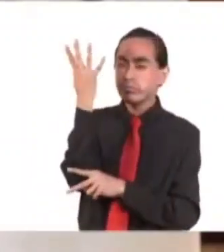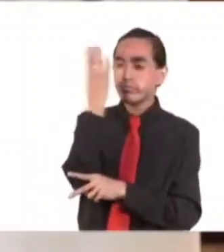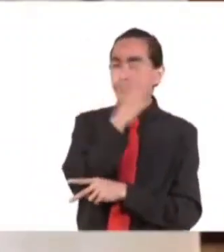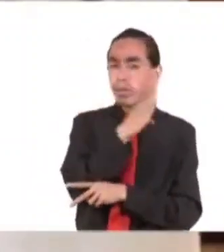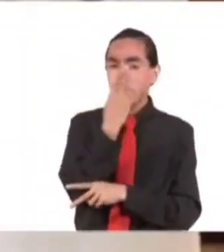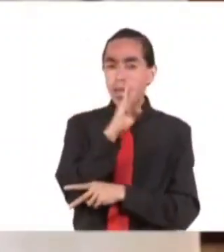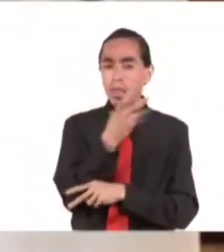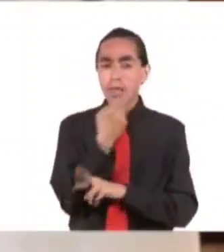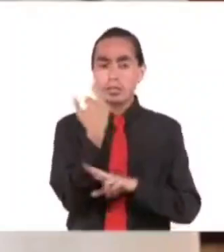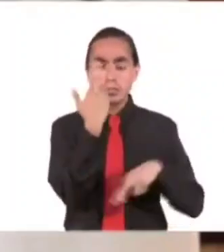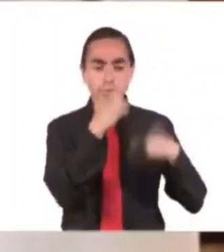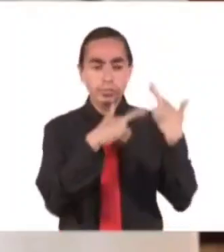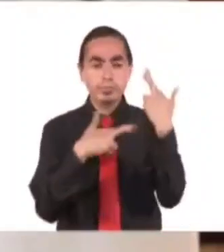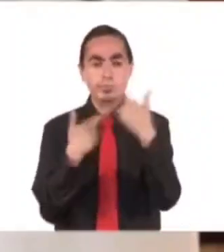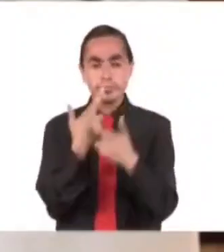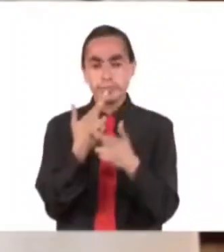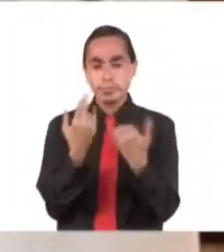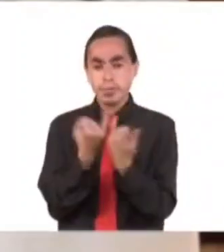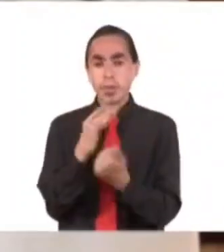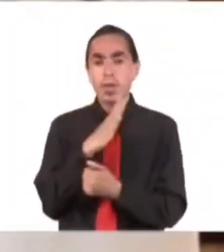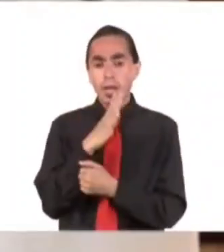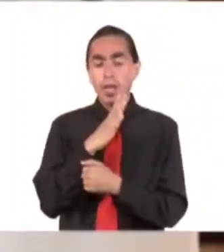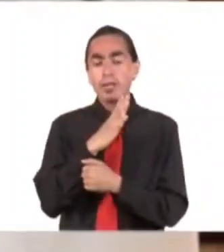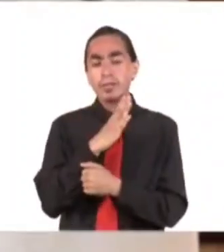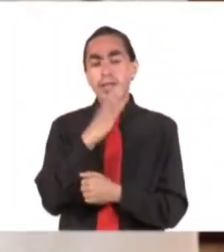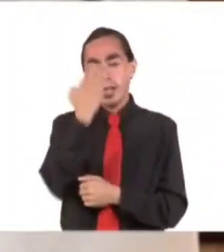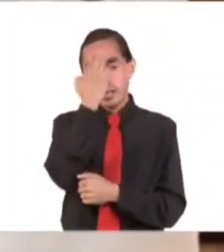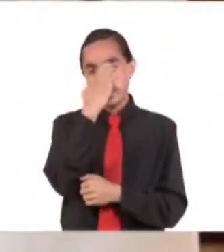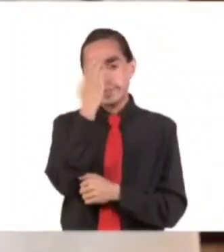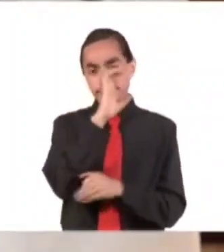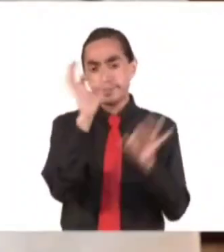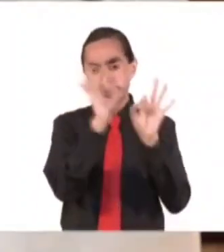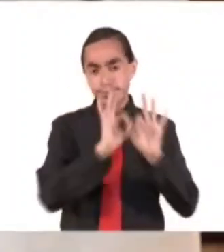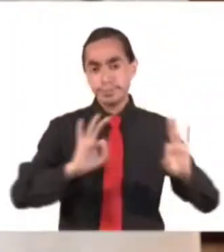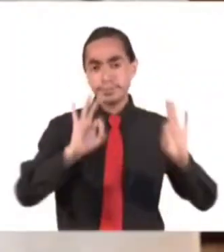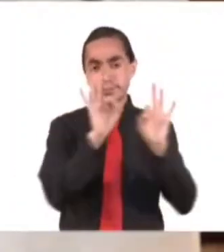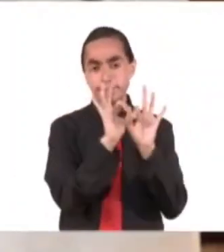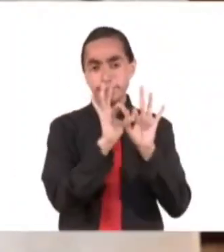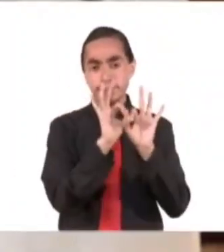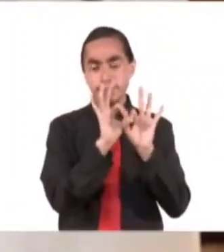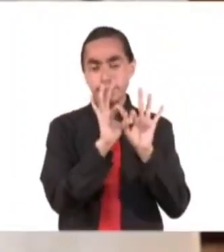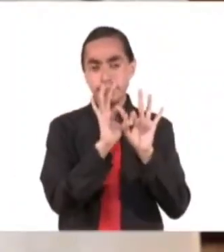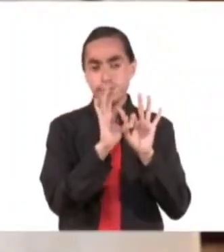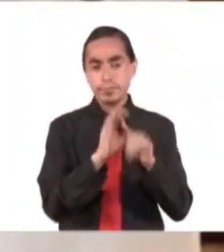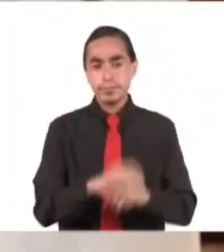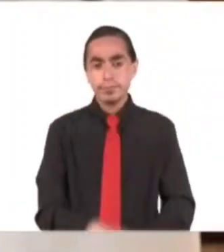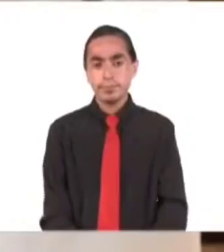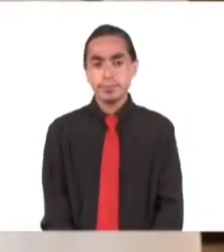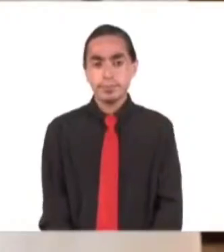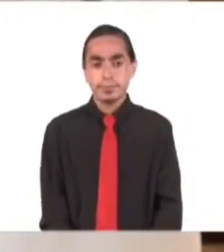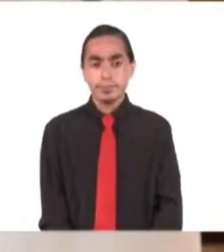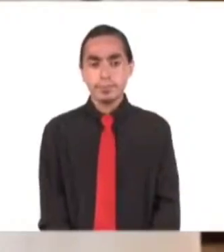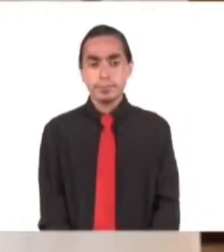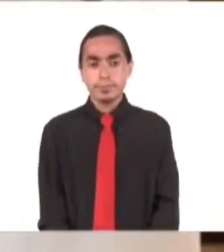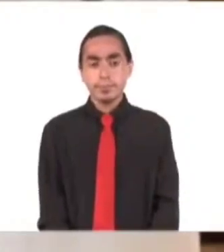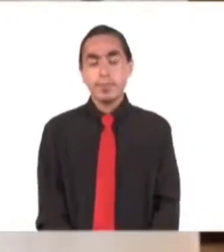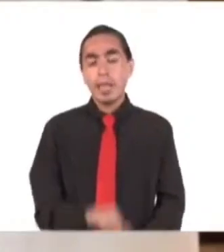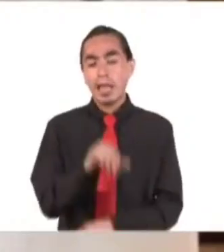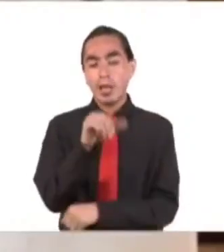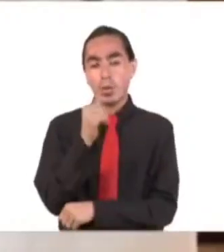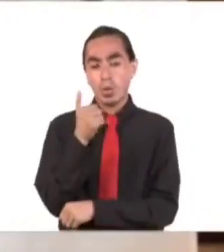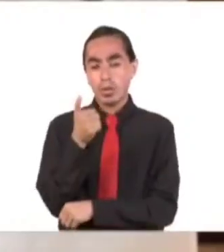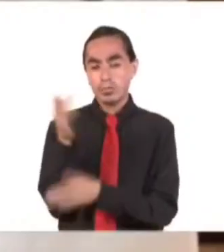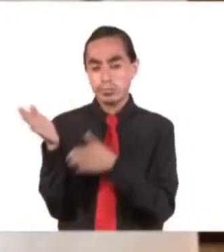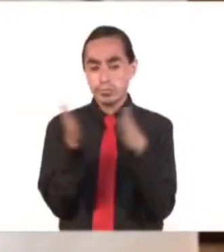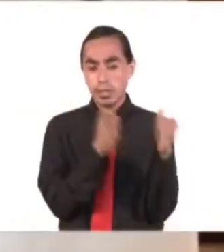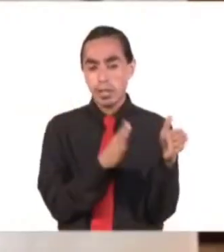y también ha sido una experiencia muy importante que hay que destacar. Otra cuestión que es